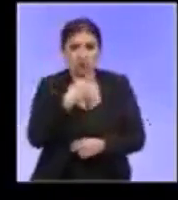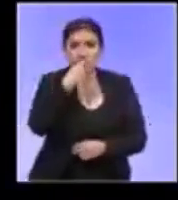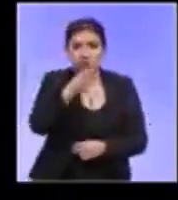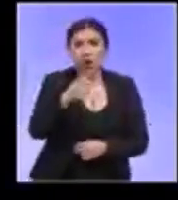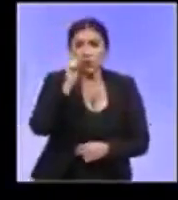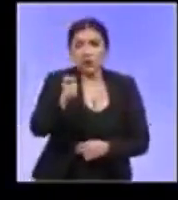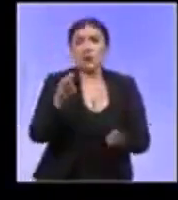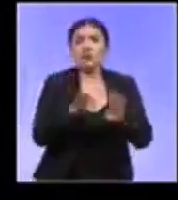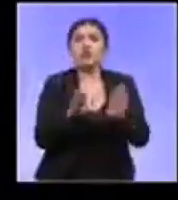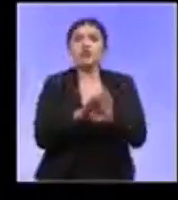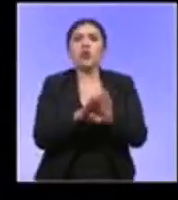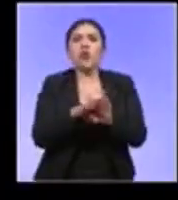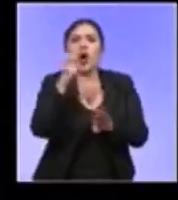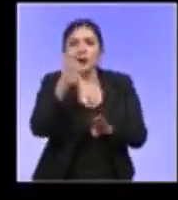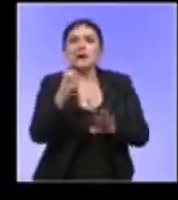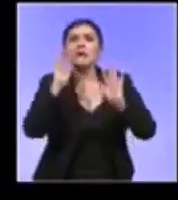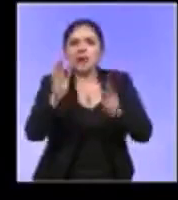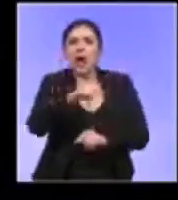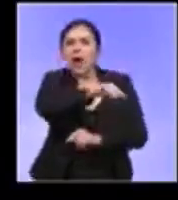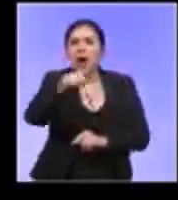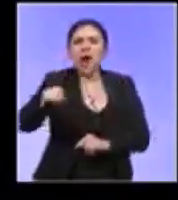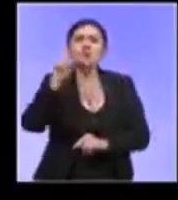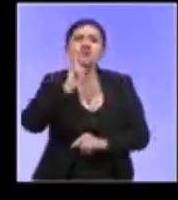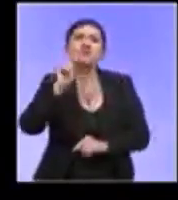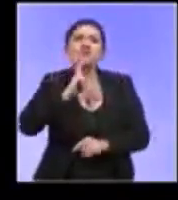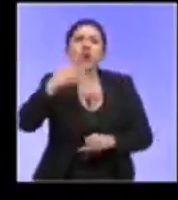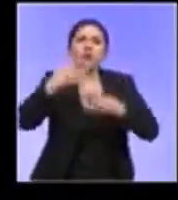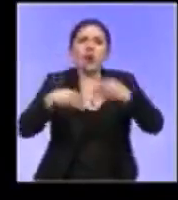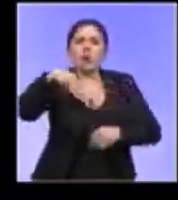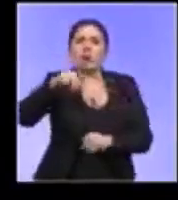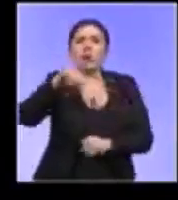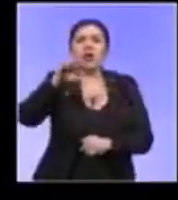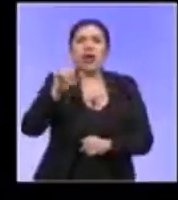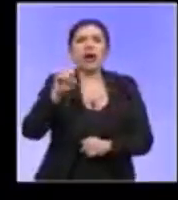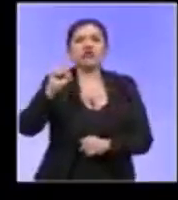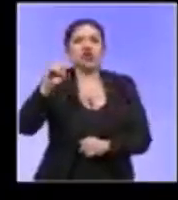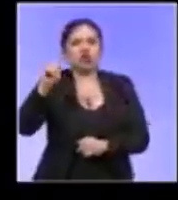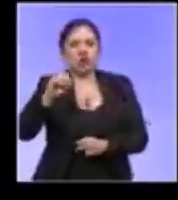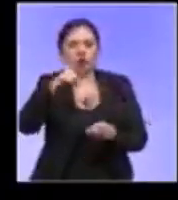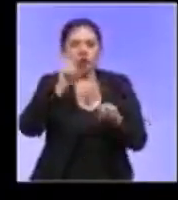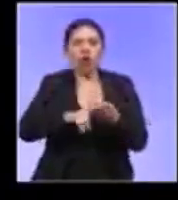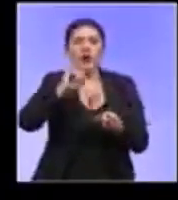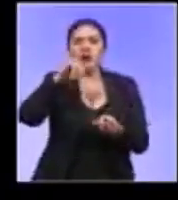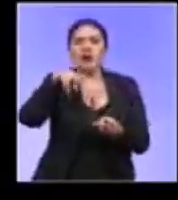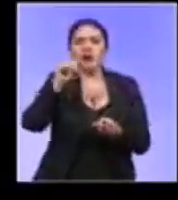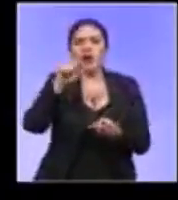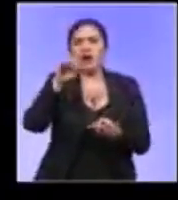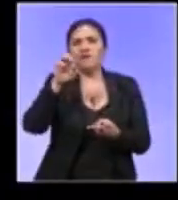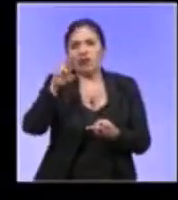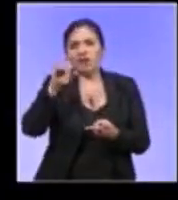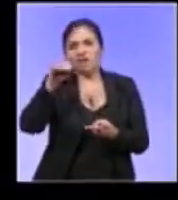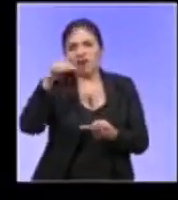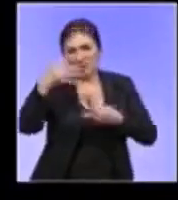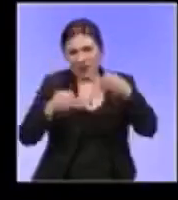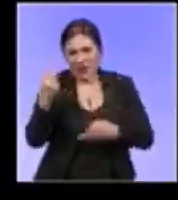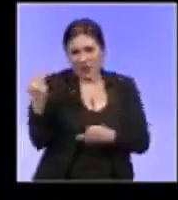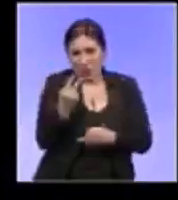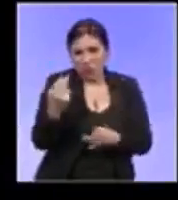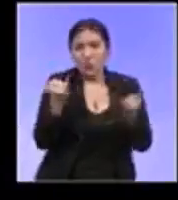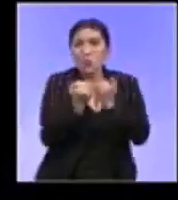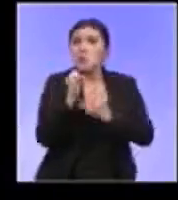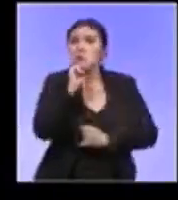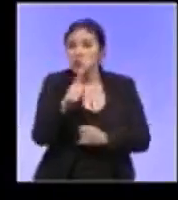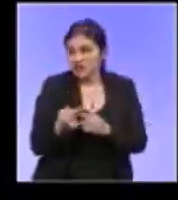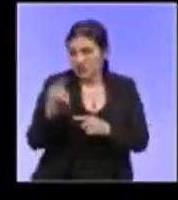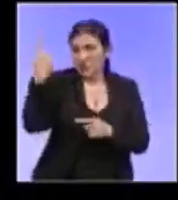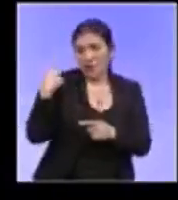composición perdón que fue compartida por la magistrada mónica soto y por el magistrado indal fer infante y al igual que en aquella